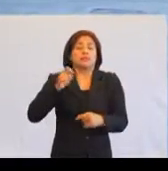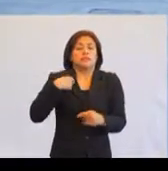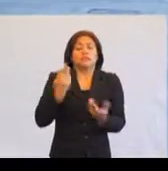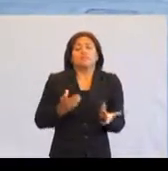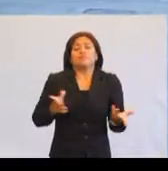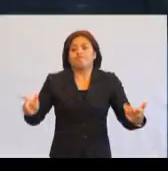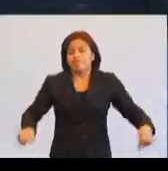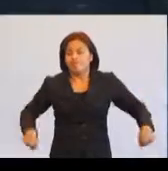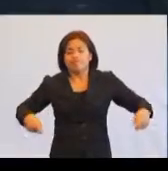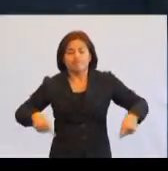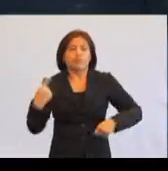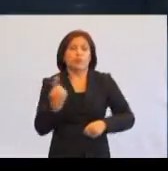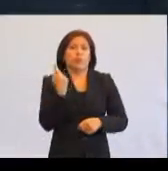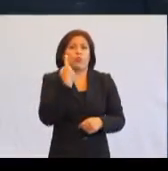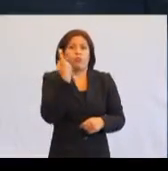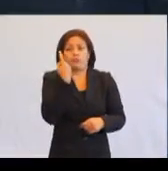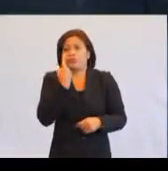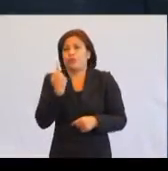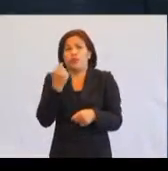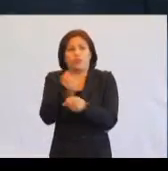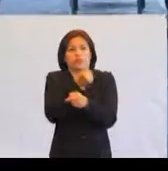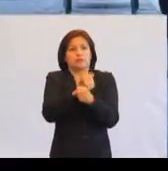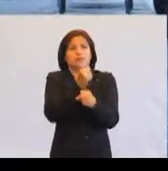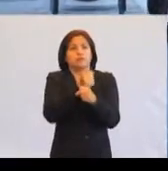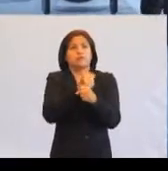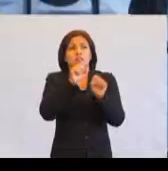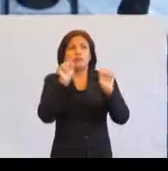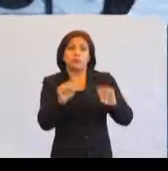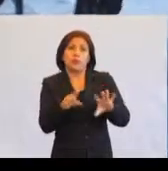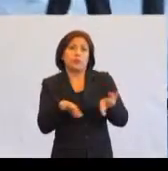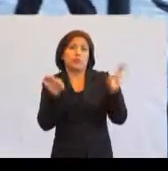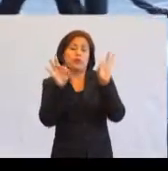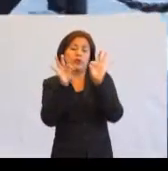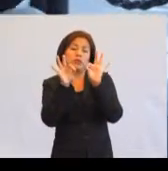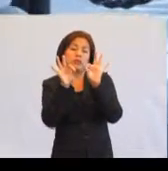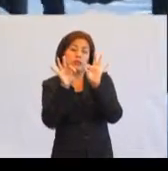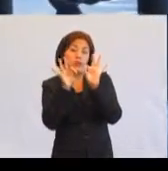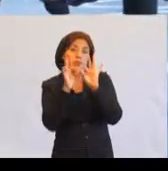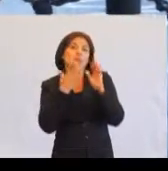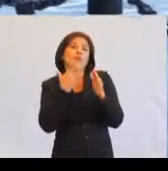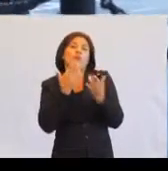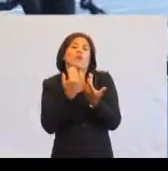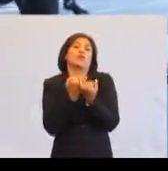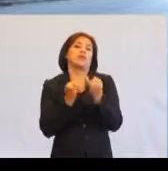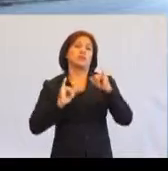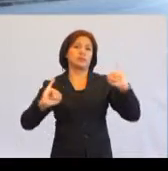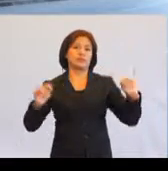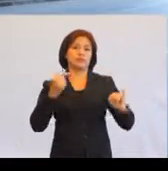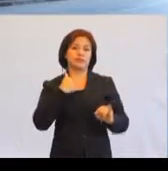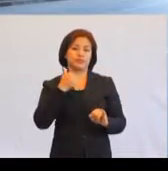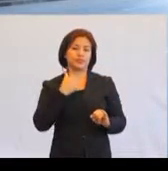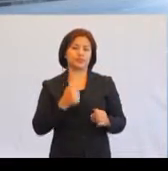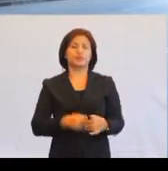presentó, tuve la oportunidad de trabajar y de tratar de independizarme.